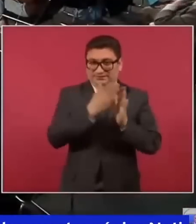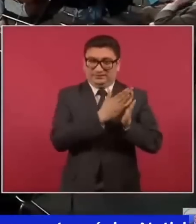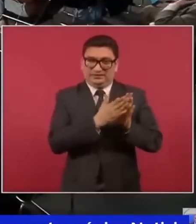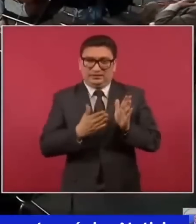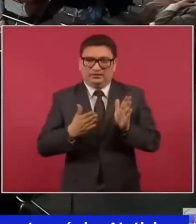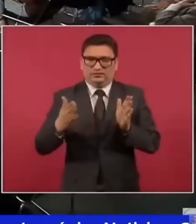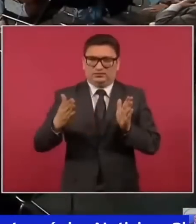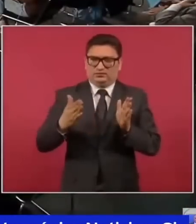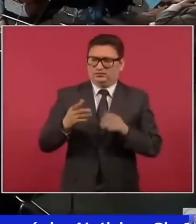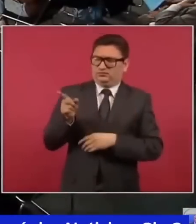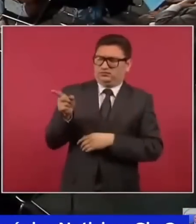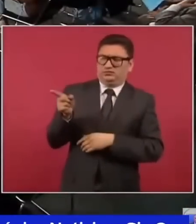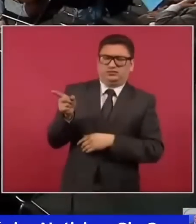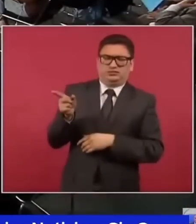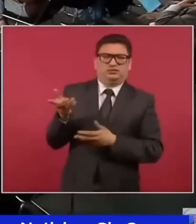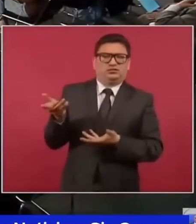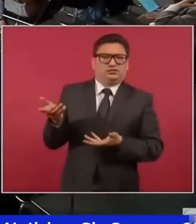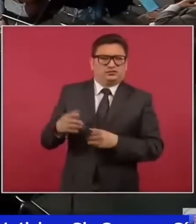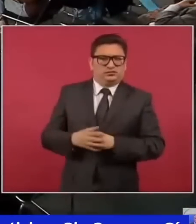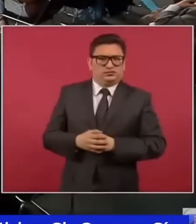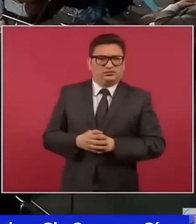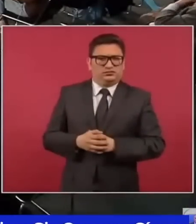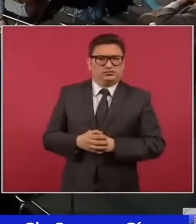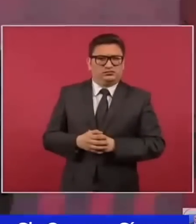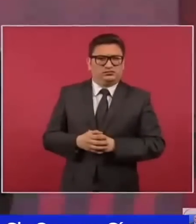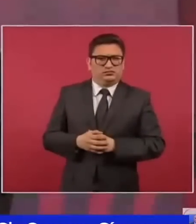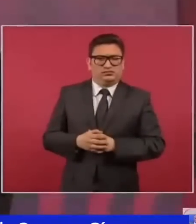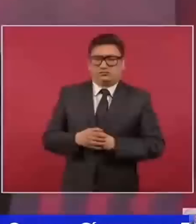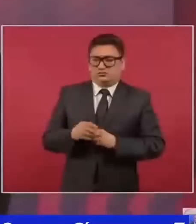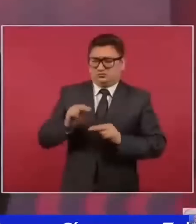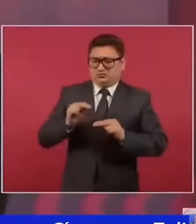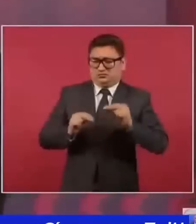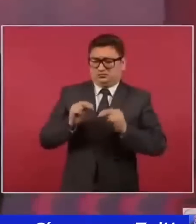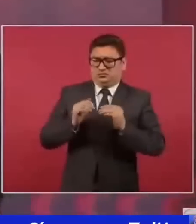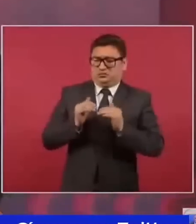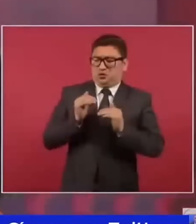y él va ascendiendo